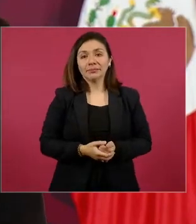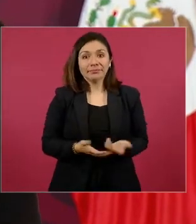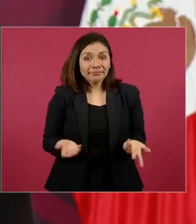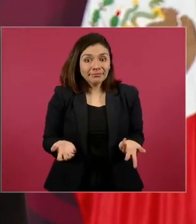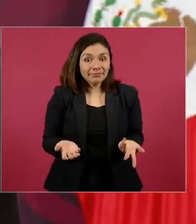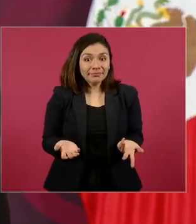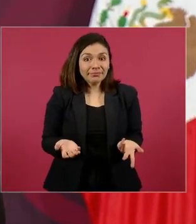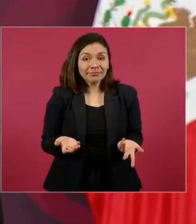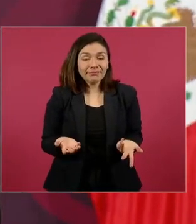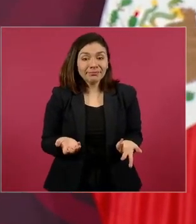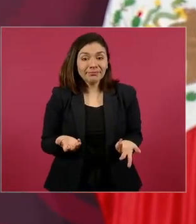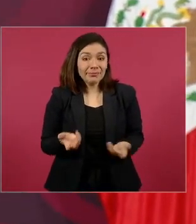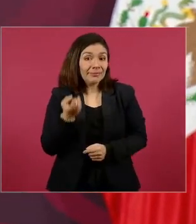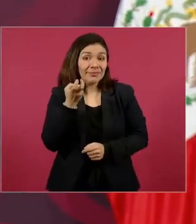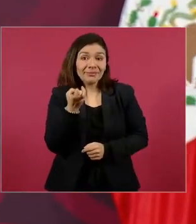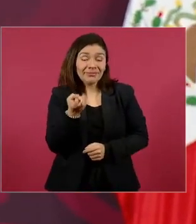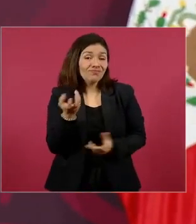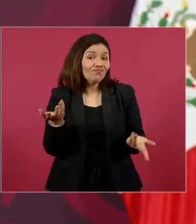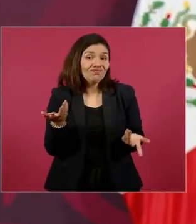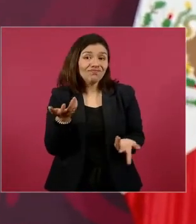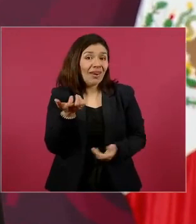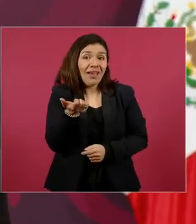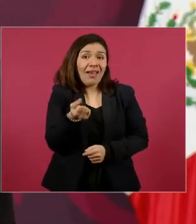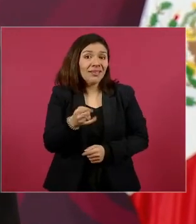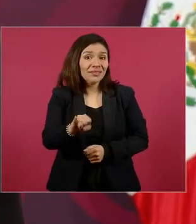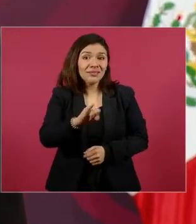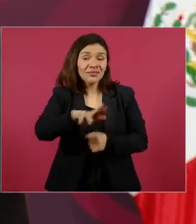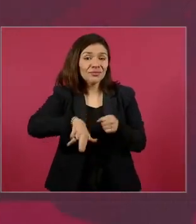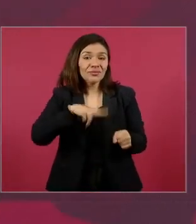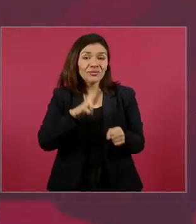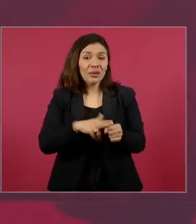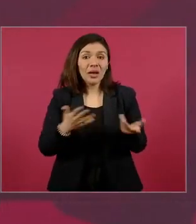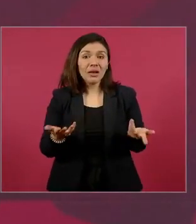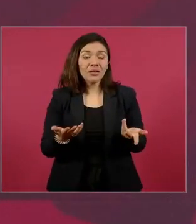Entonces, todo esto es así.